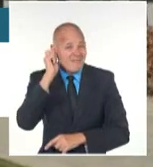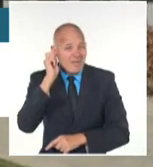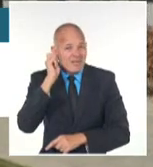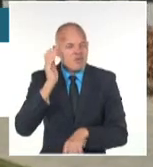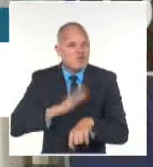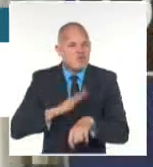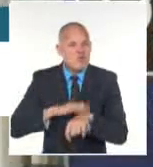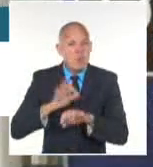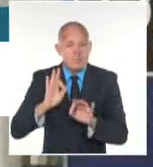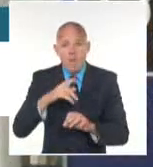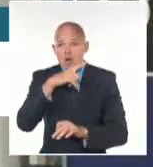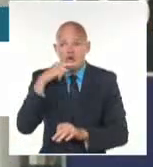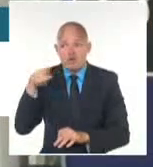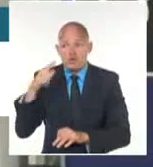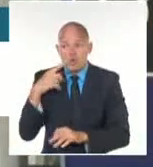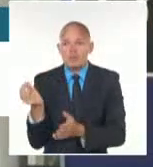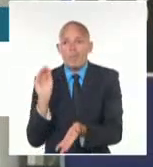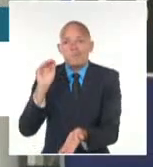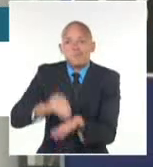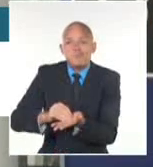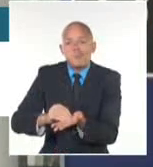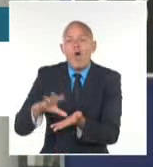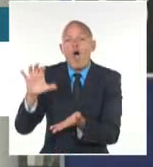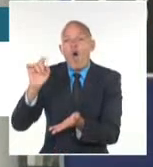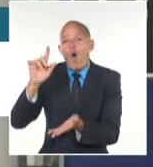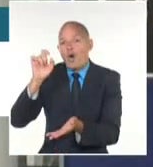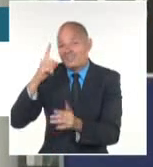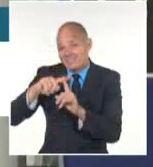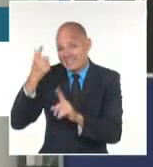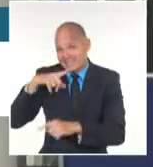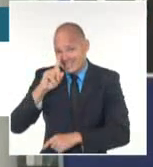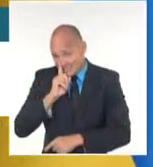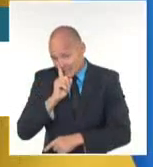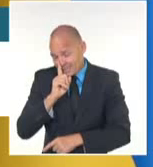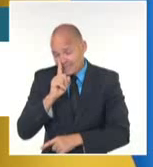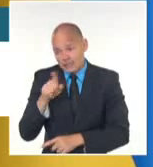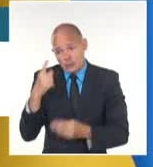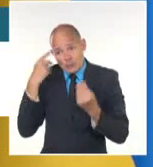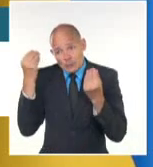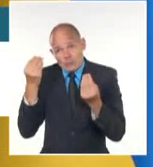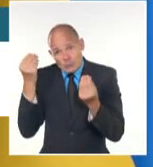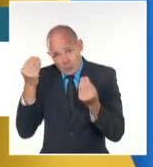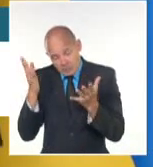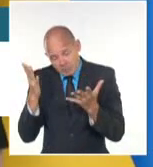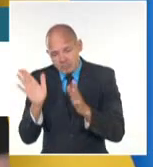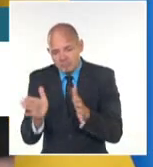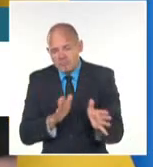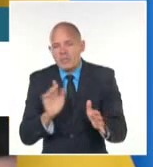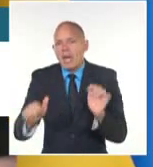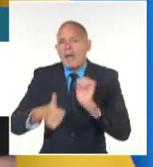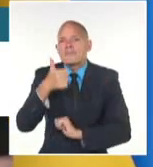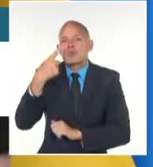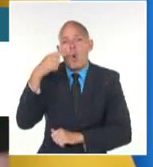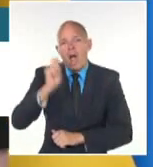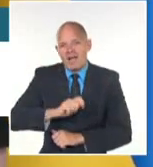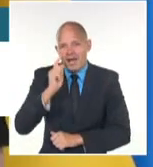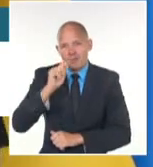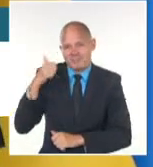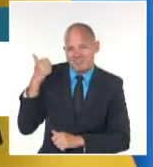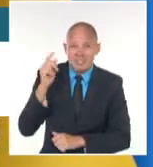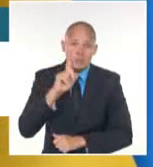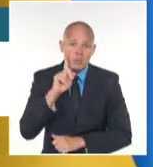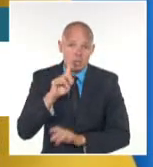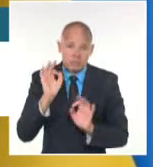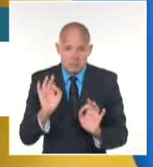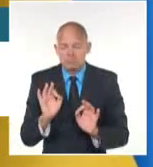la entrada de su vecino al bloque encabezado por Estados Unidos. El presidente Volodymyr Zelensky ha aprovechado su invitación a la cumbre de Washington